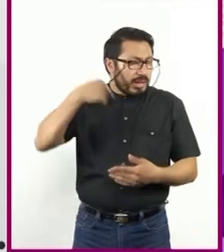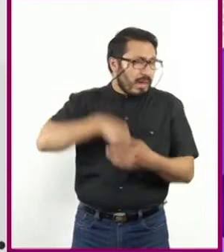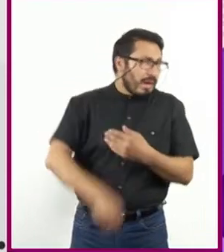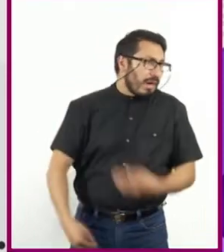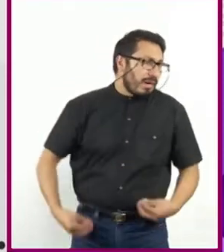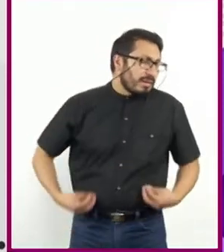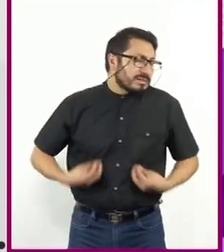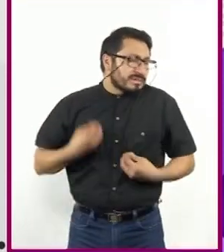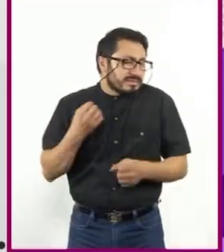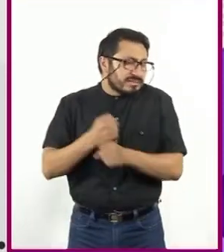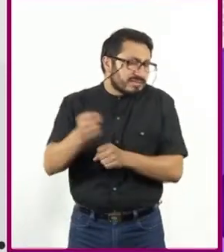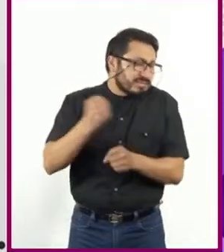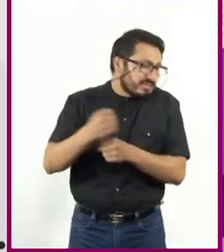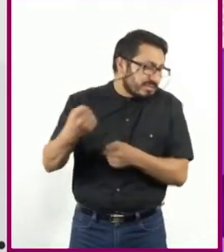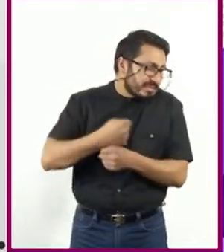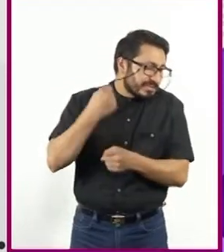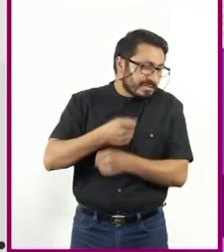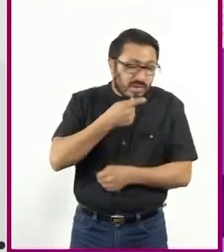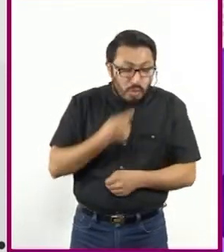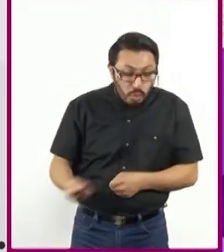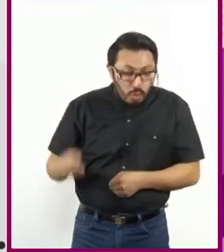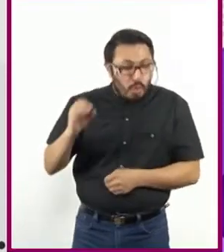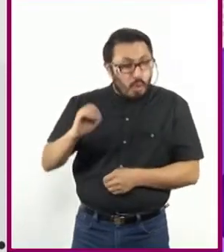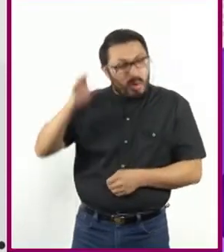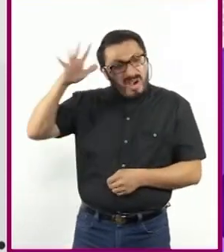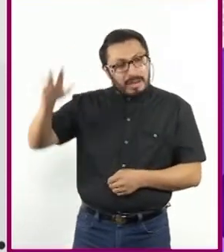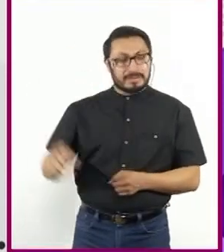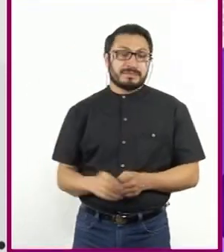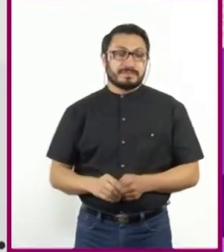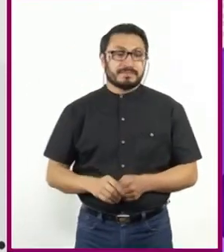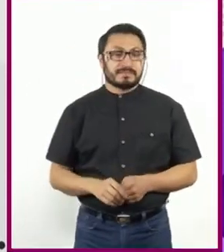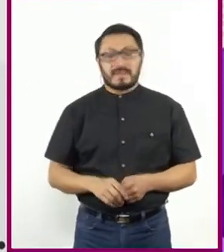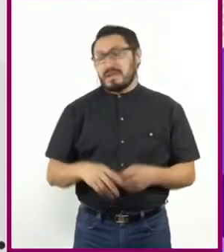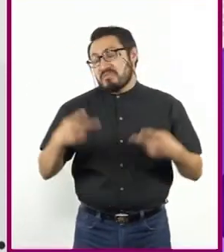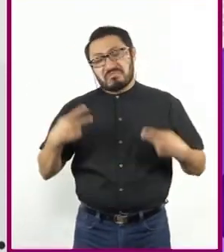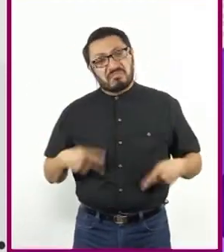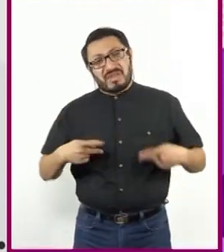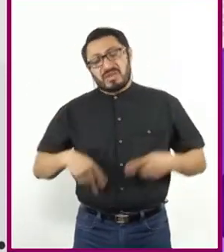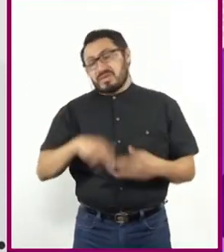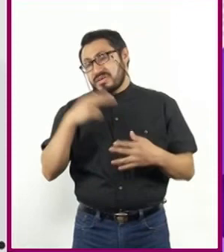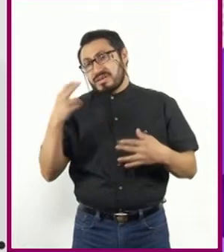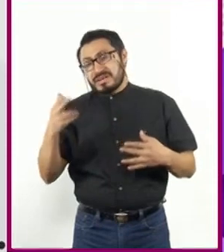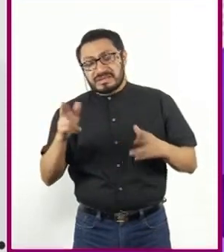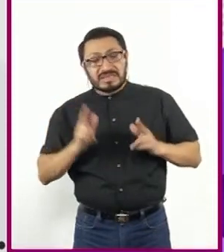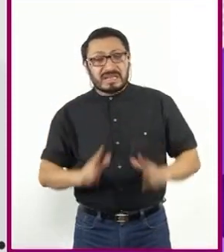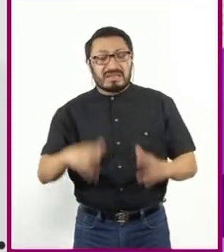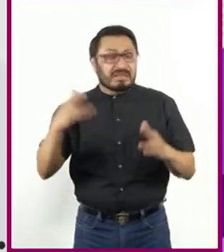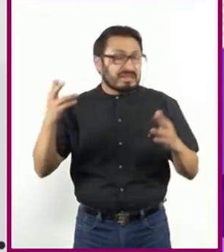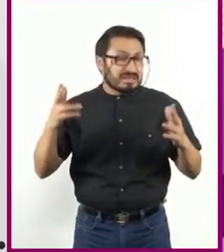su infancia o edad adulta, refugiados de guerra o perseguidos por su ideología.